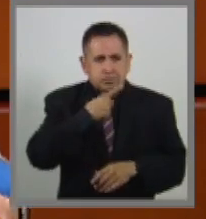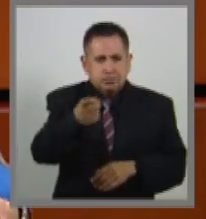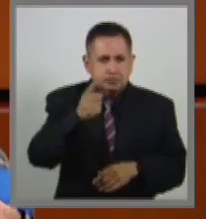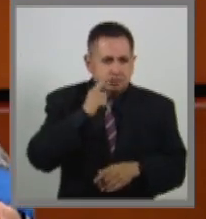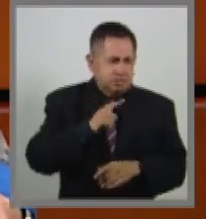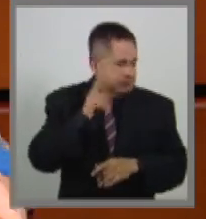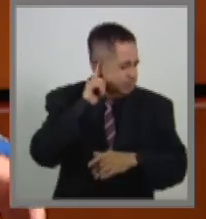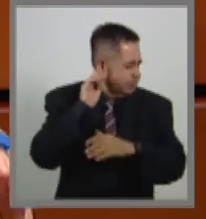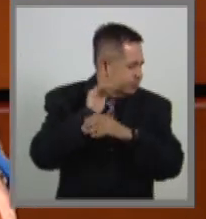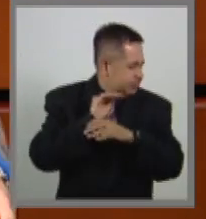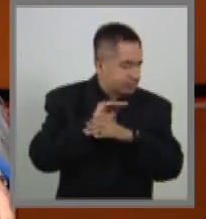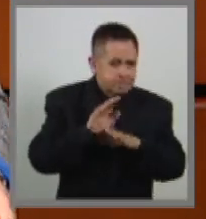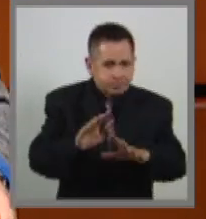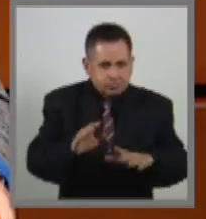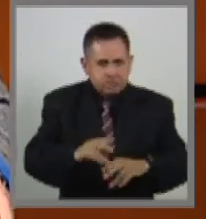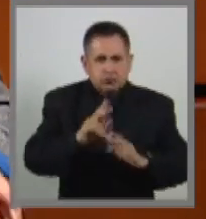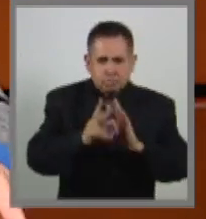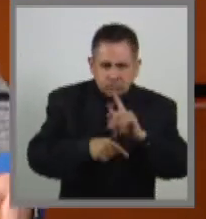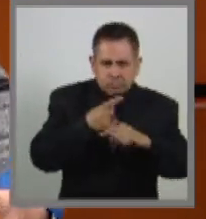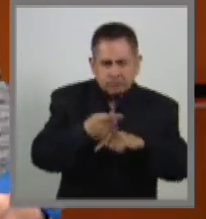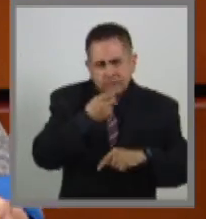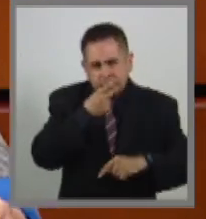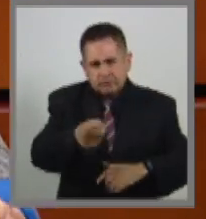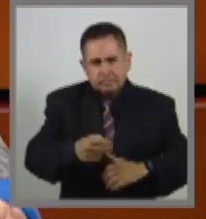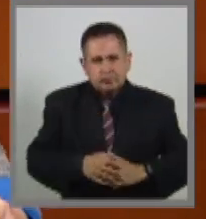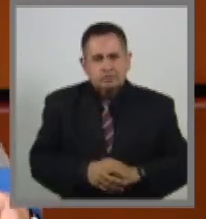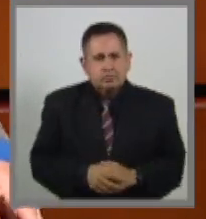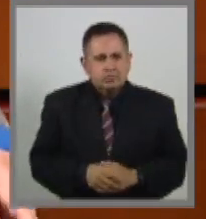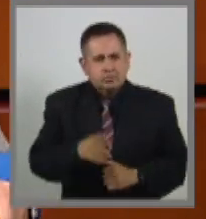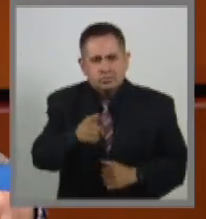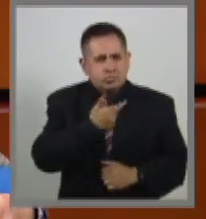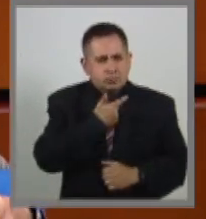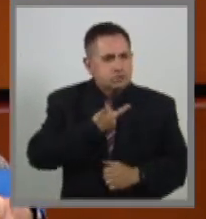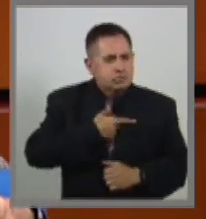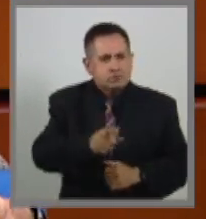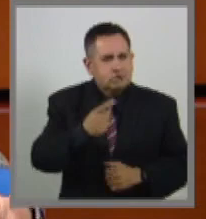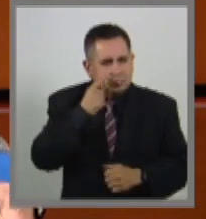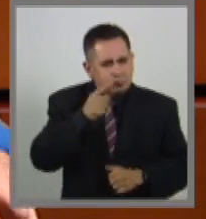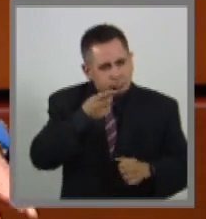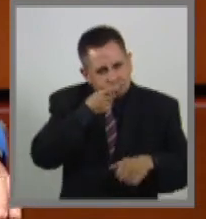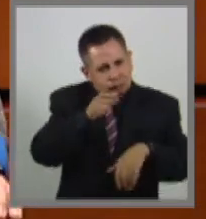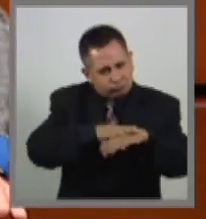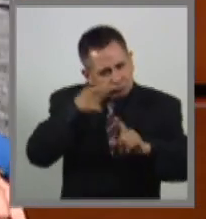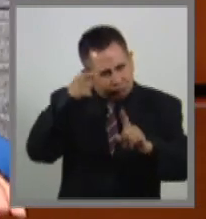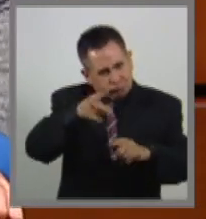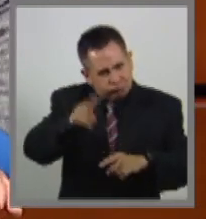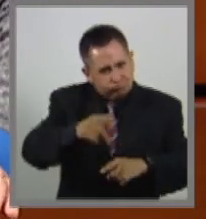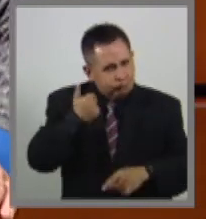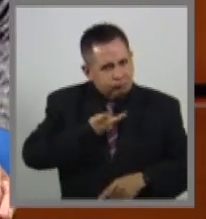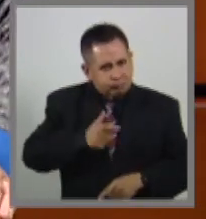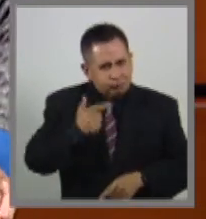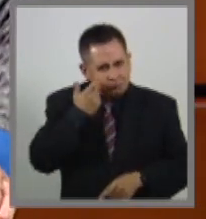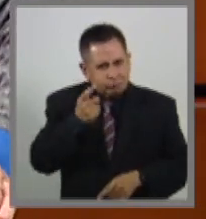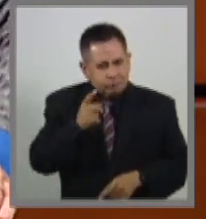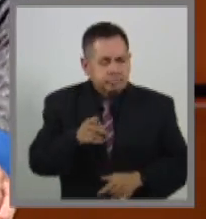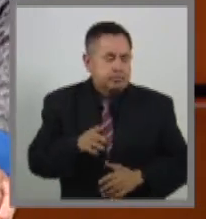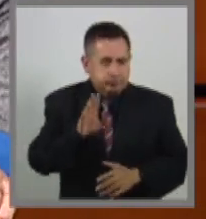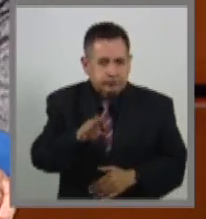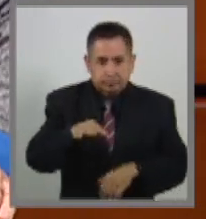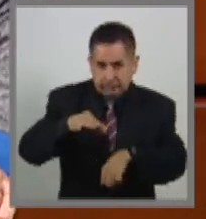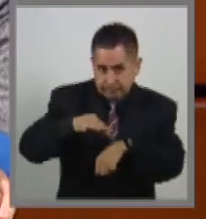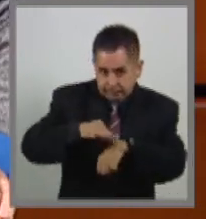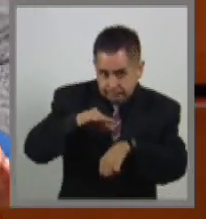oídos, les quiero recordar, porque no les gusta oír la realidad, de que los